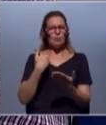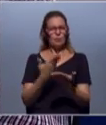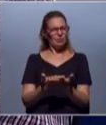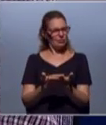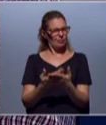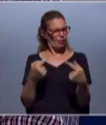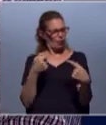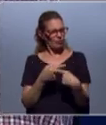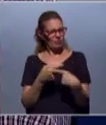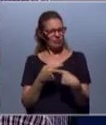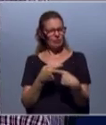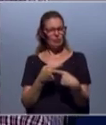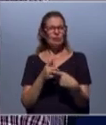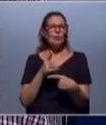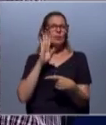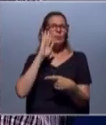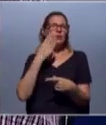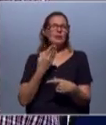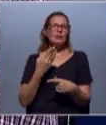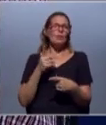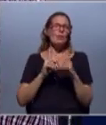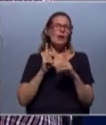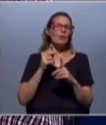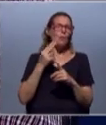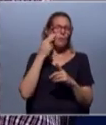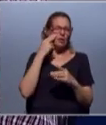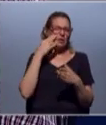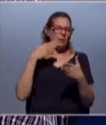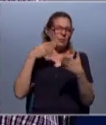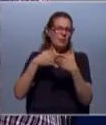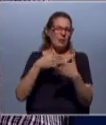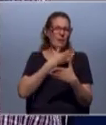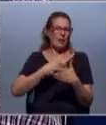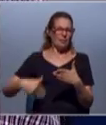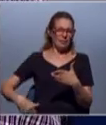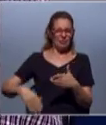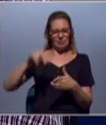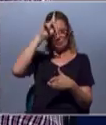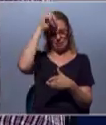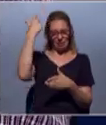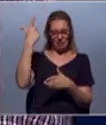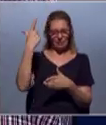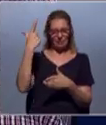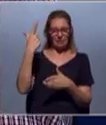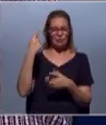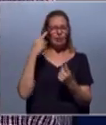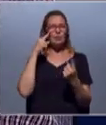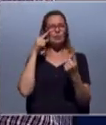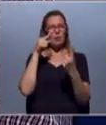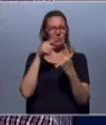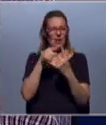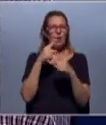sea no es lo que pueda parecer como una piedra en el zapato para el presidente de la calle hay que hacer aquí de una mirada siempre